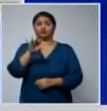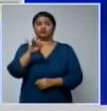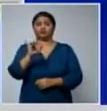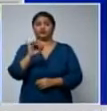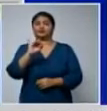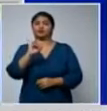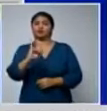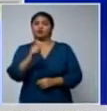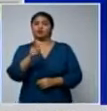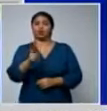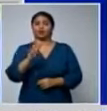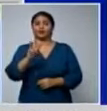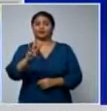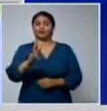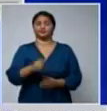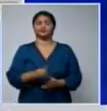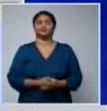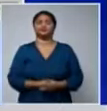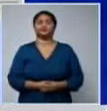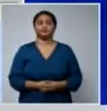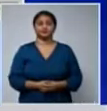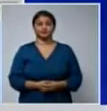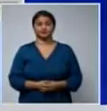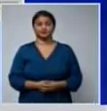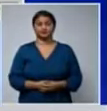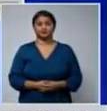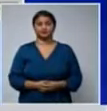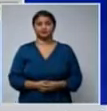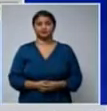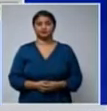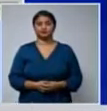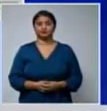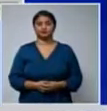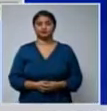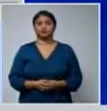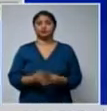276,3. Le sigue Mayagüez, bien muy alto,